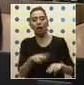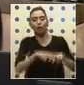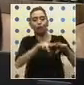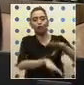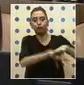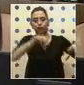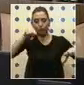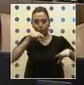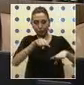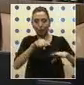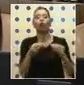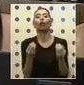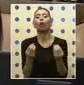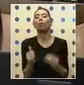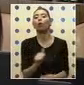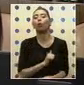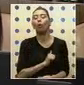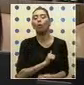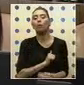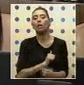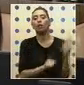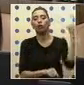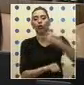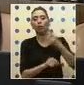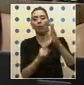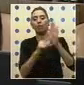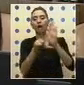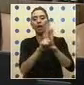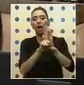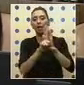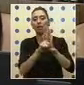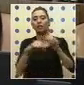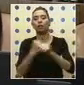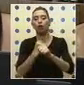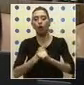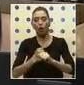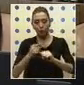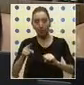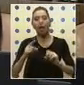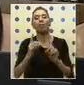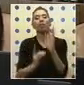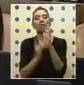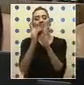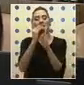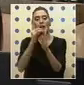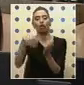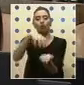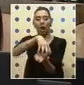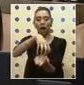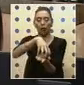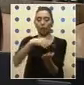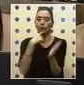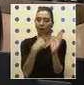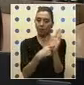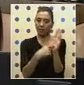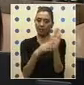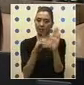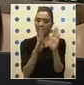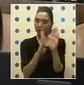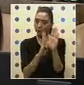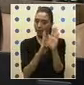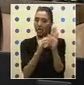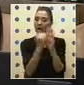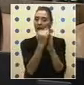y la manera que estos han cumplido con el imperativo legal de ser obras de desarrollo para la comuna tal como lo contempla la letra B del